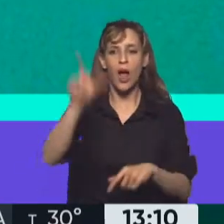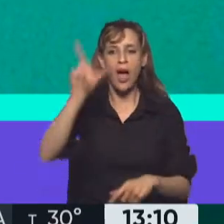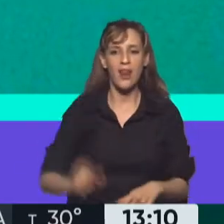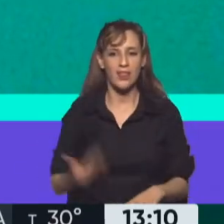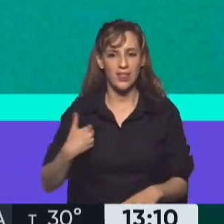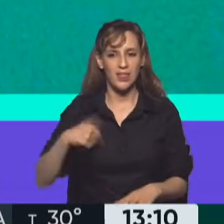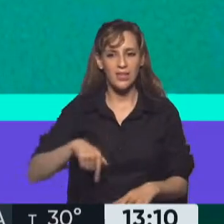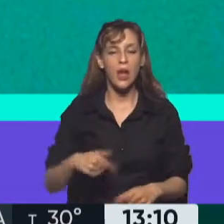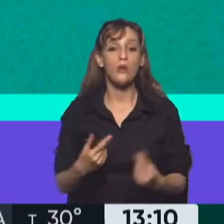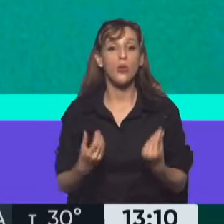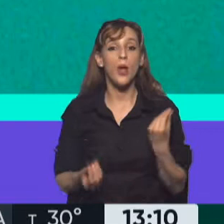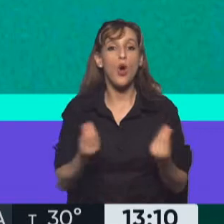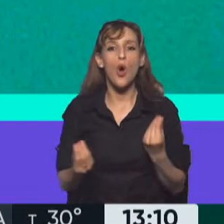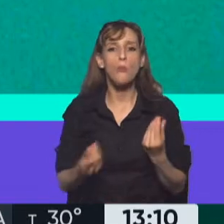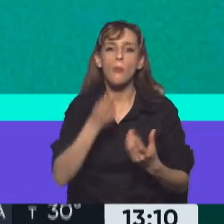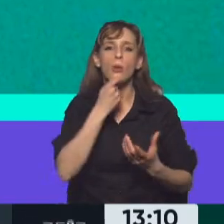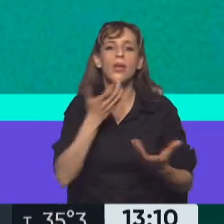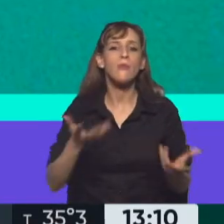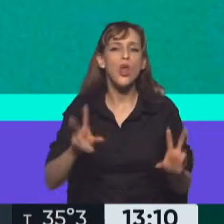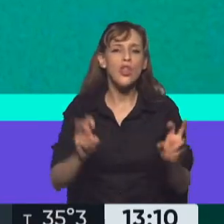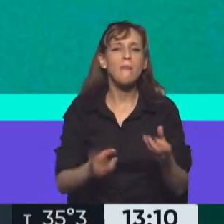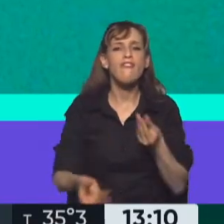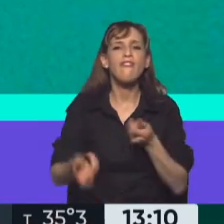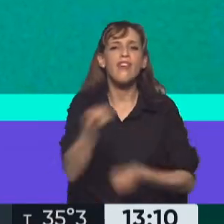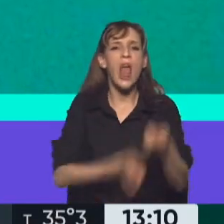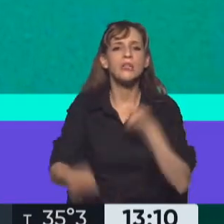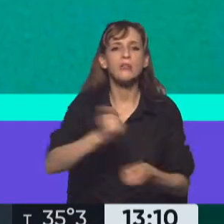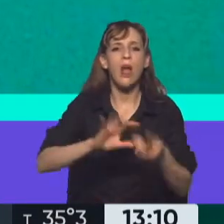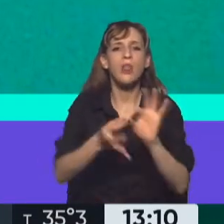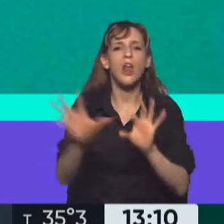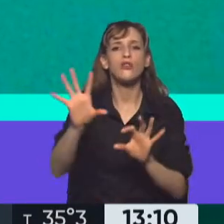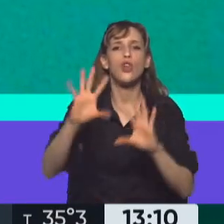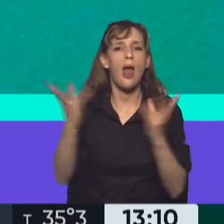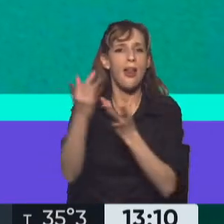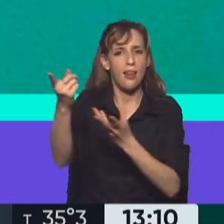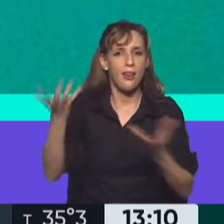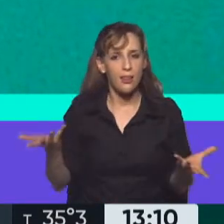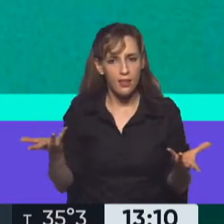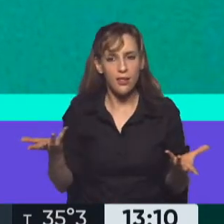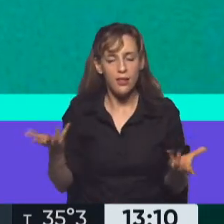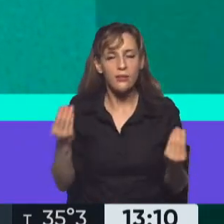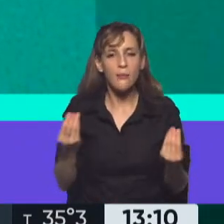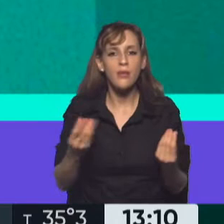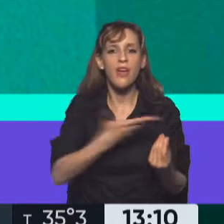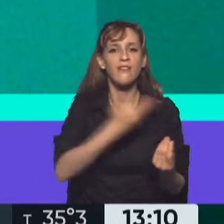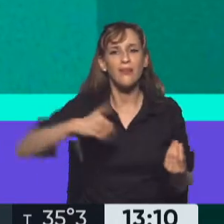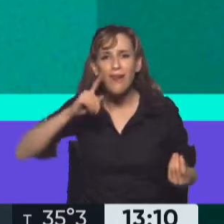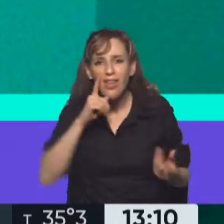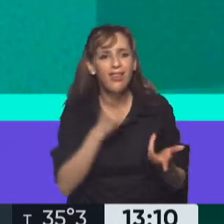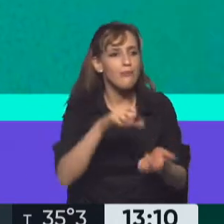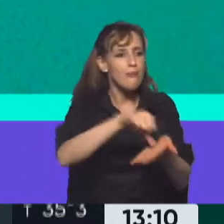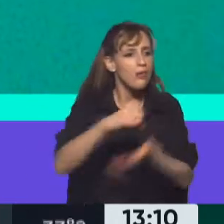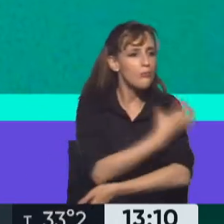cómo debiera, por ejemplo, funcionar la arquitectura financiera internacional. ¿Qué es lo que tiene que hacer el Fondo Monetario Internacional con los países más pobres y con los países de ingresos